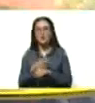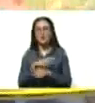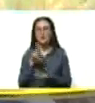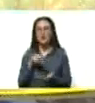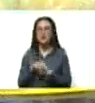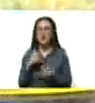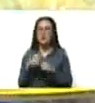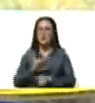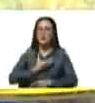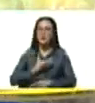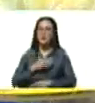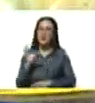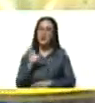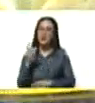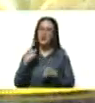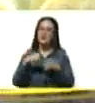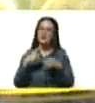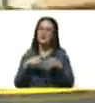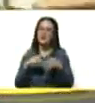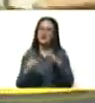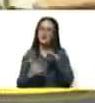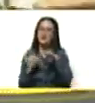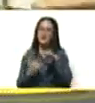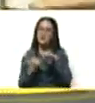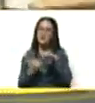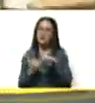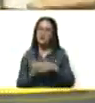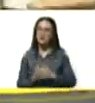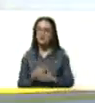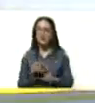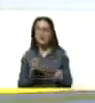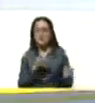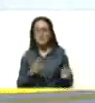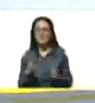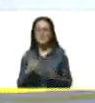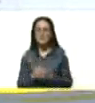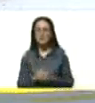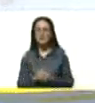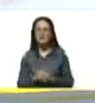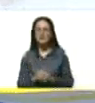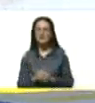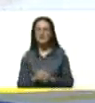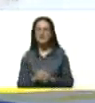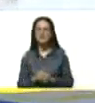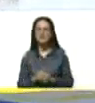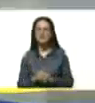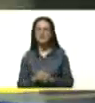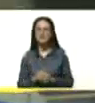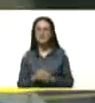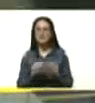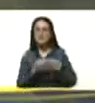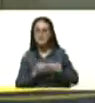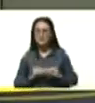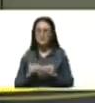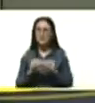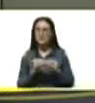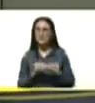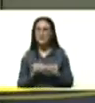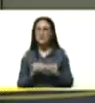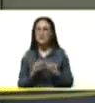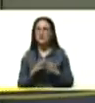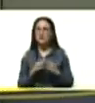la alcaldía de Caracas, con las diferentes instituciones, en este plan de, plan de mantenimiento correctivo a